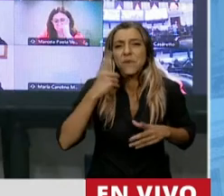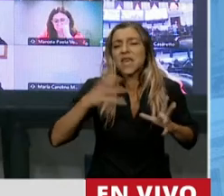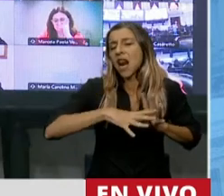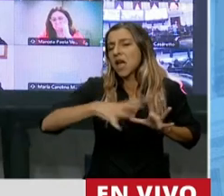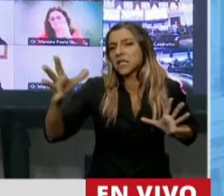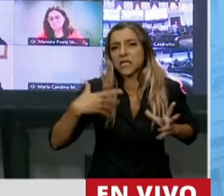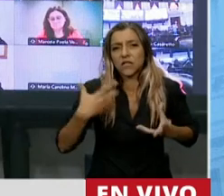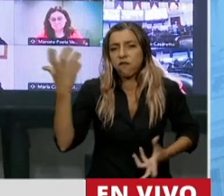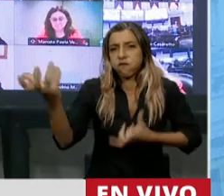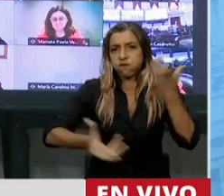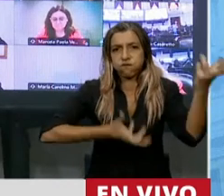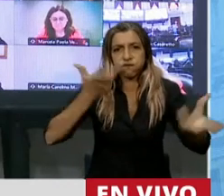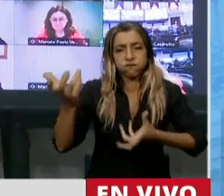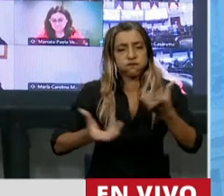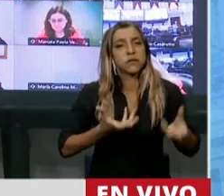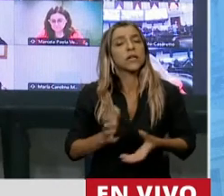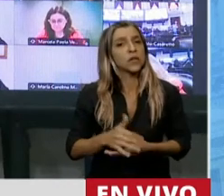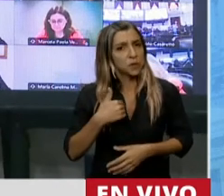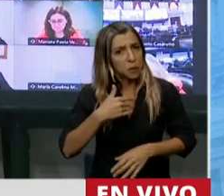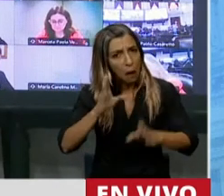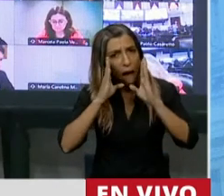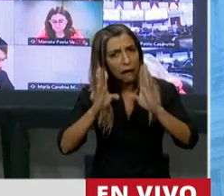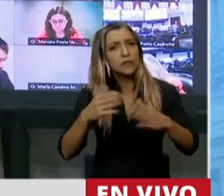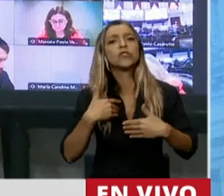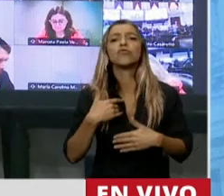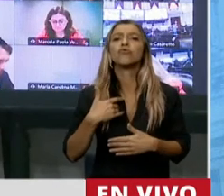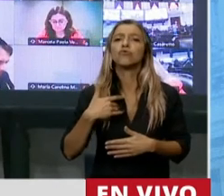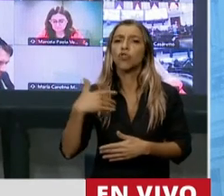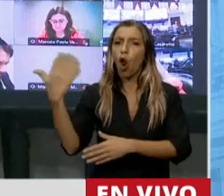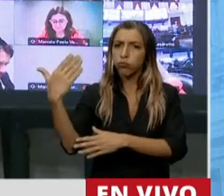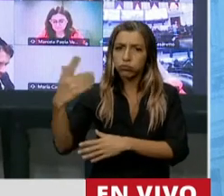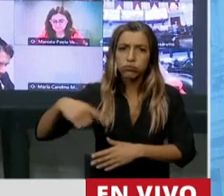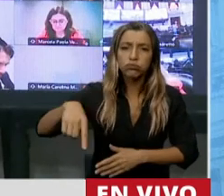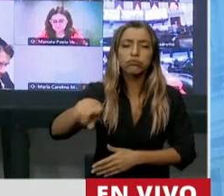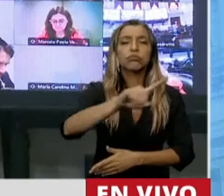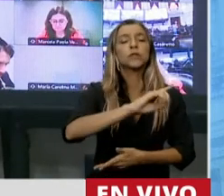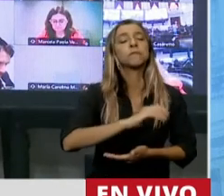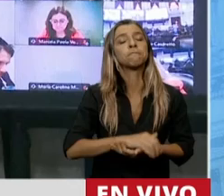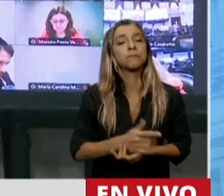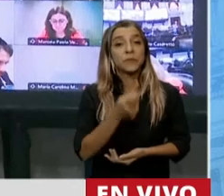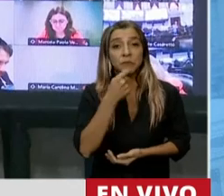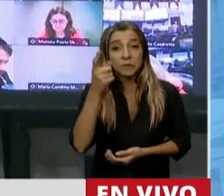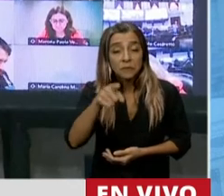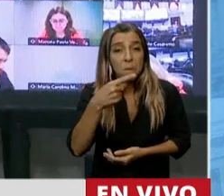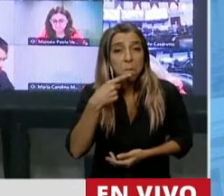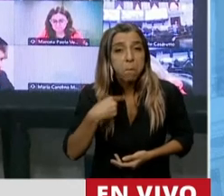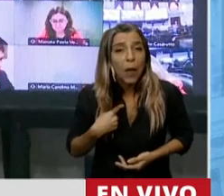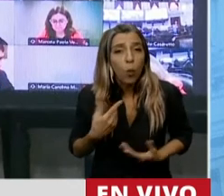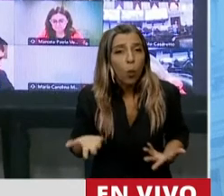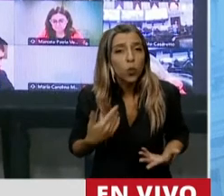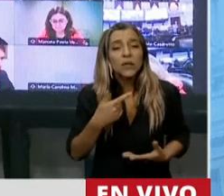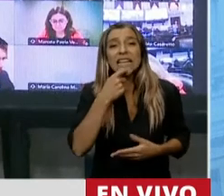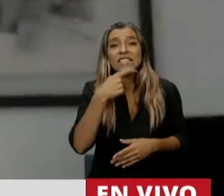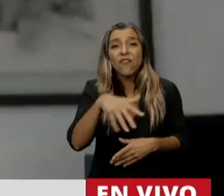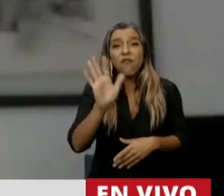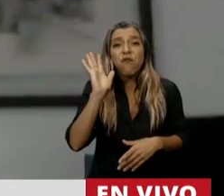Y si usted me pregunta, he escuchado con mucha atención a quienes se dedican al uso de la palabra, si usted me pregunta si esto fue con origen